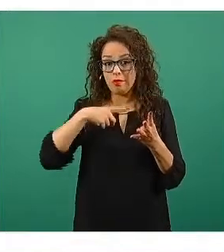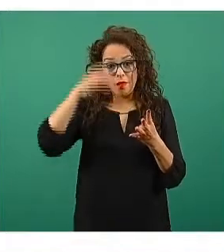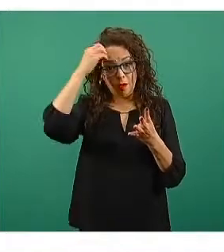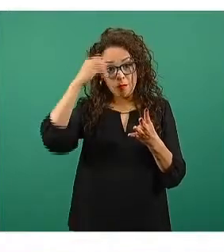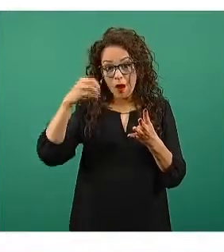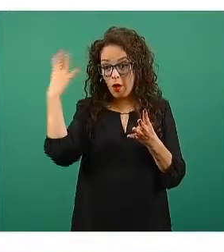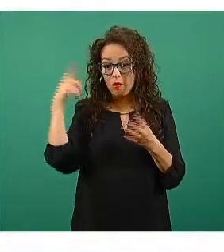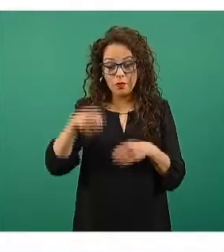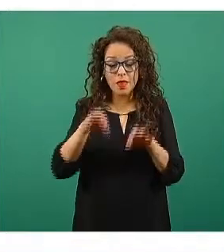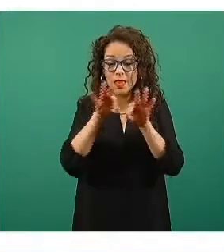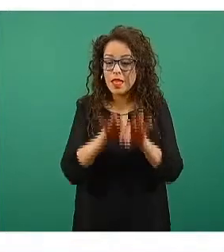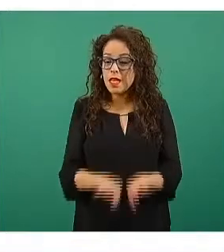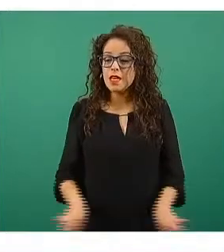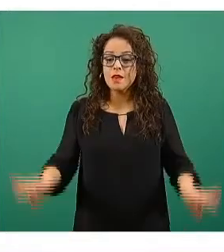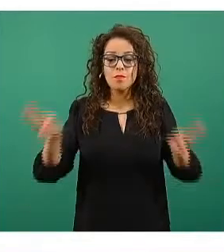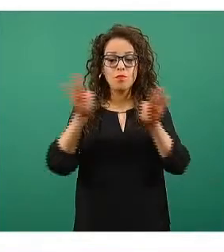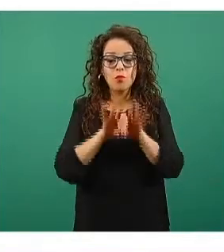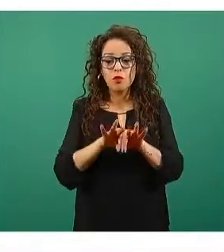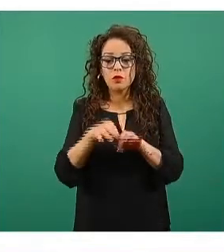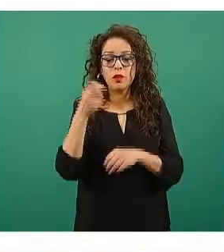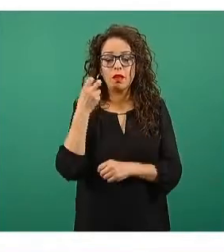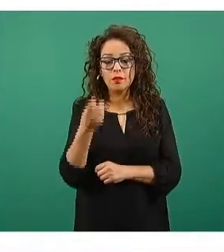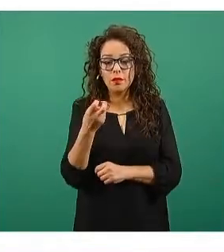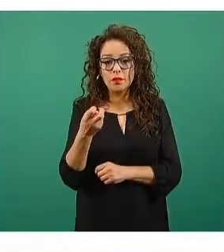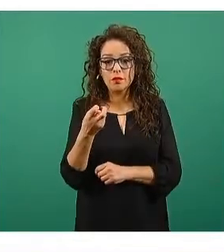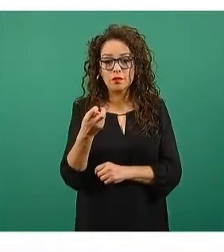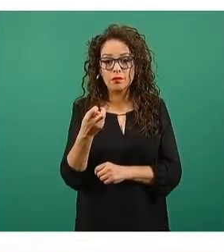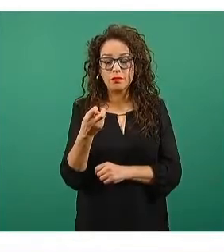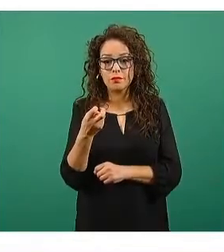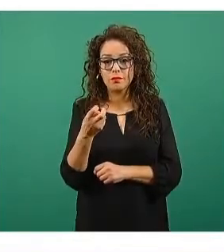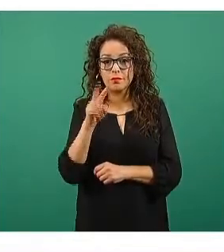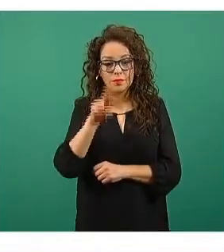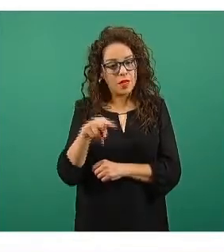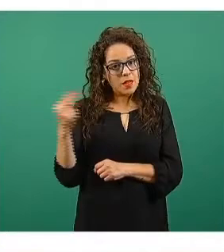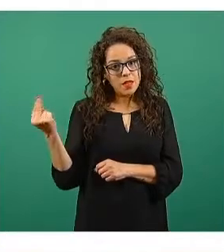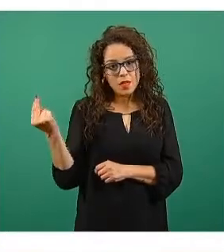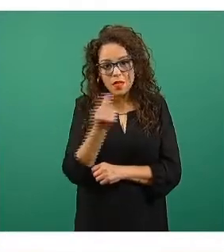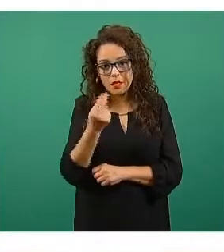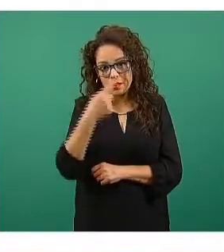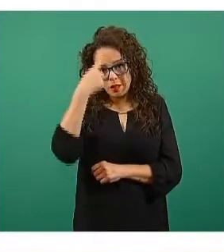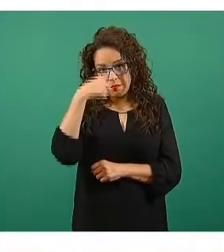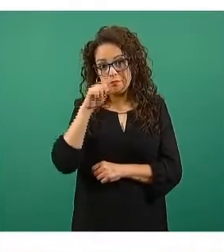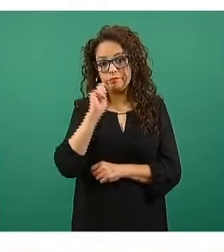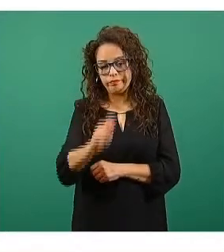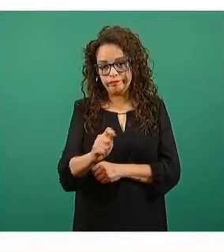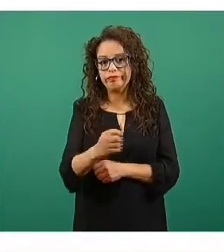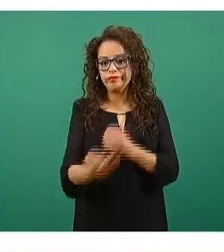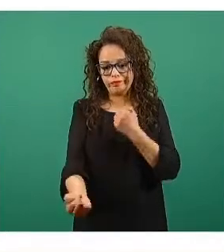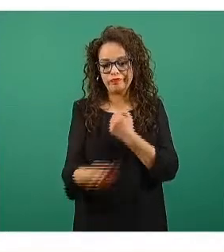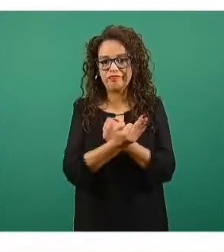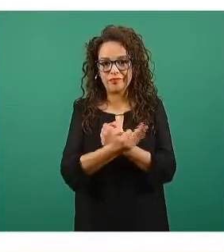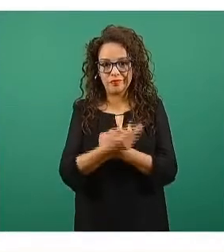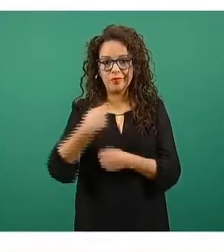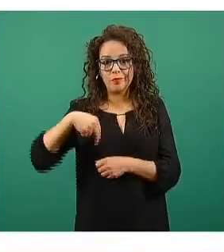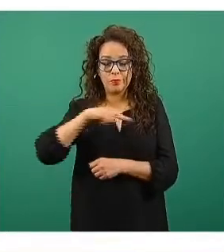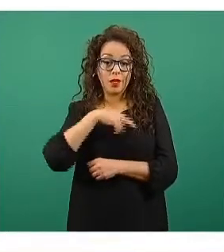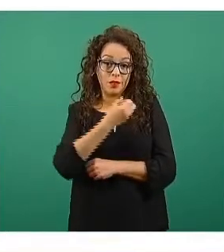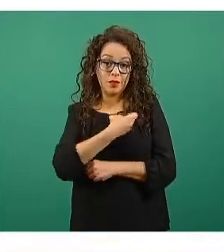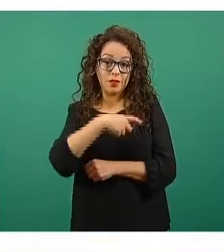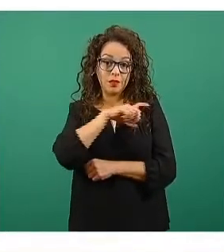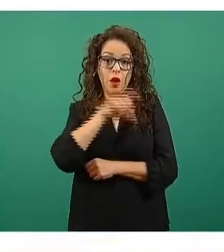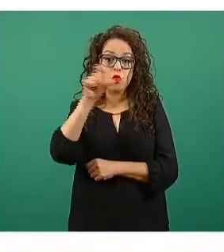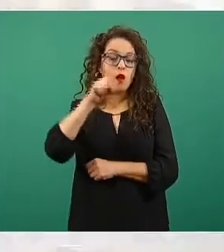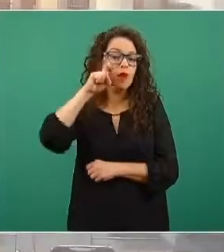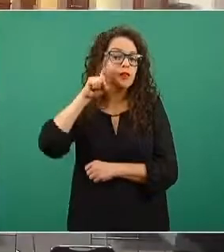uno de los pilares importantes, esenciales para la protección de nuestra salud sexual. Y